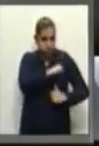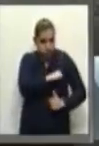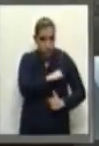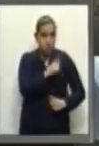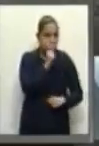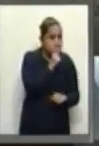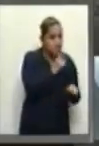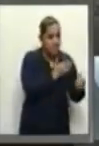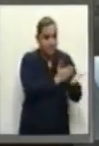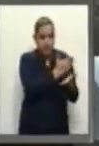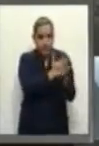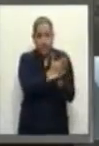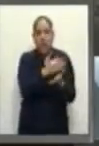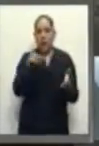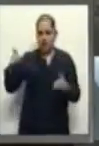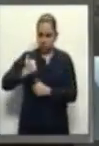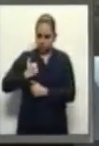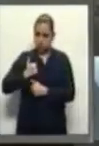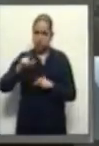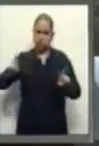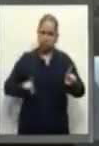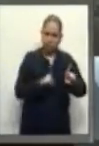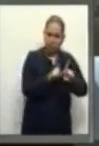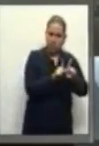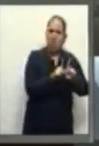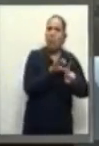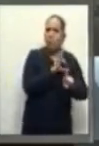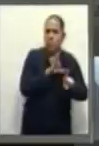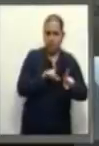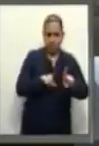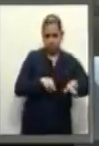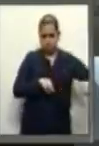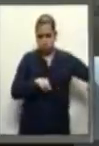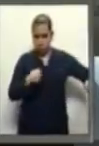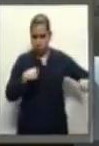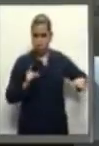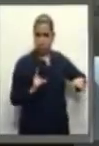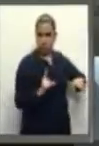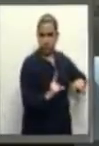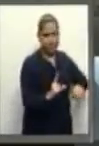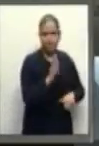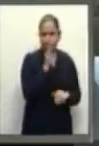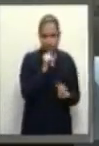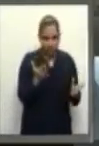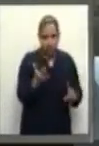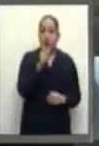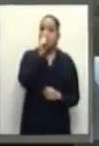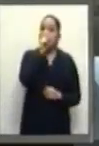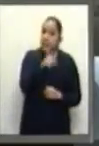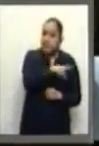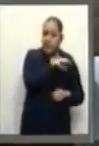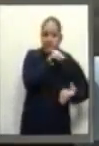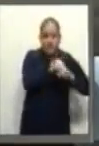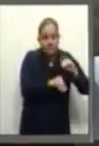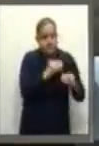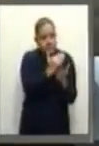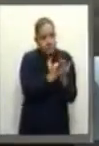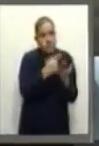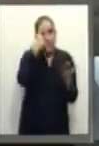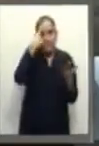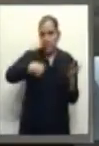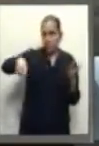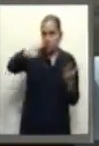así necesitamos También en esta ley la programación del ejército a sus cuarteles no la ley que